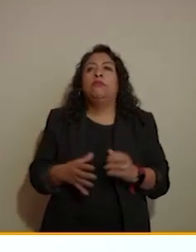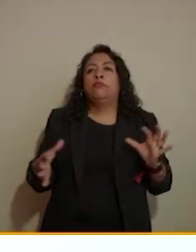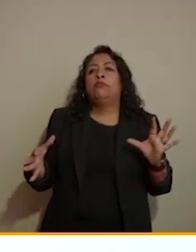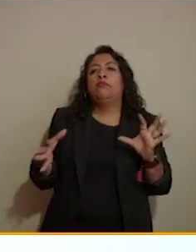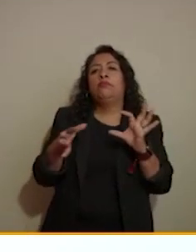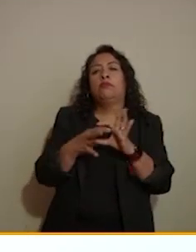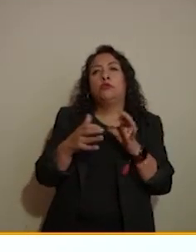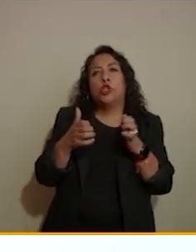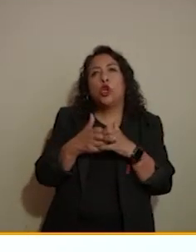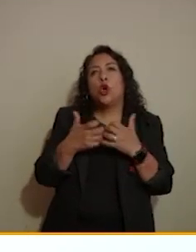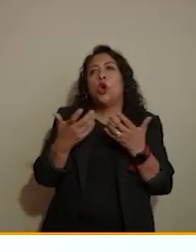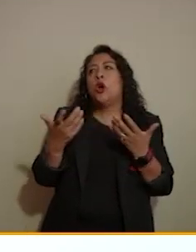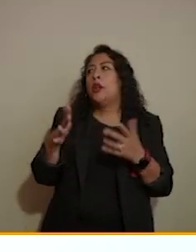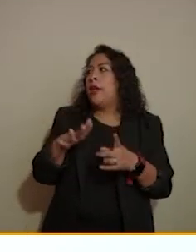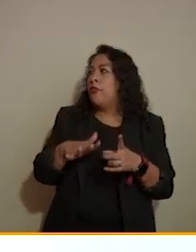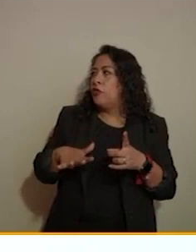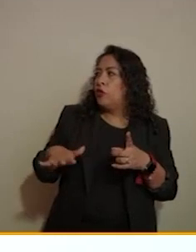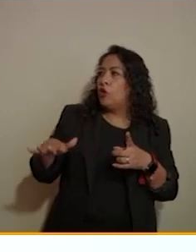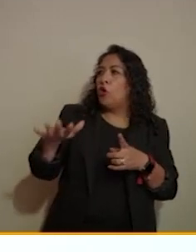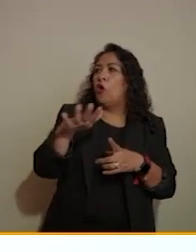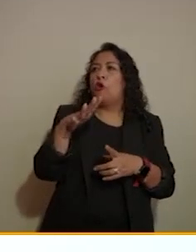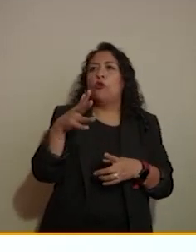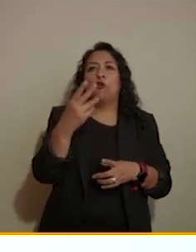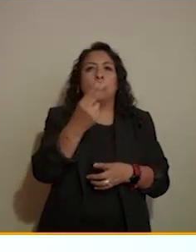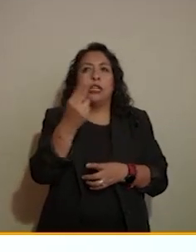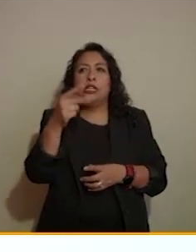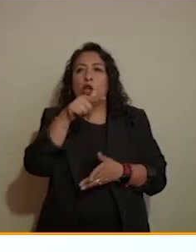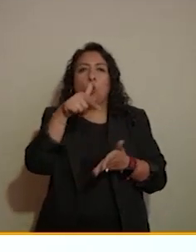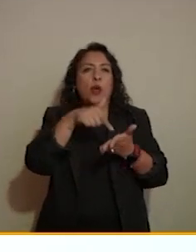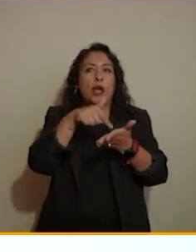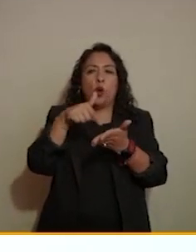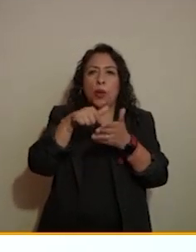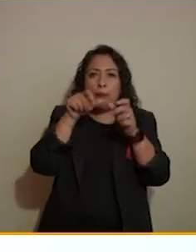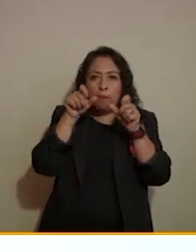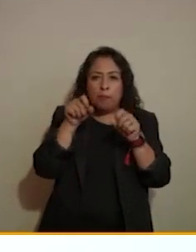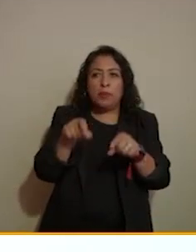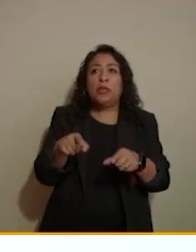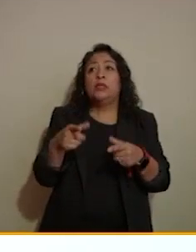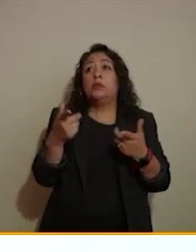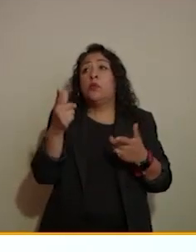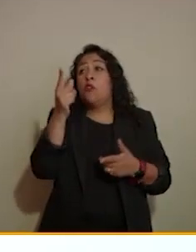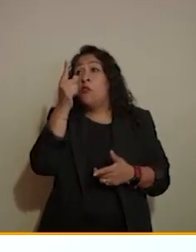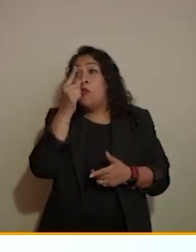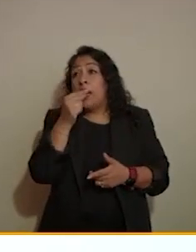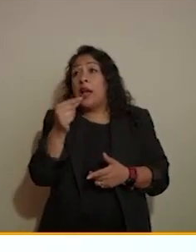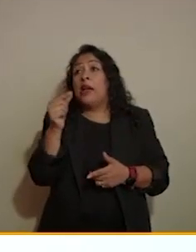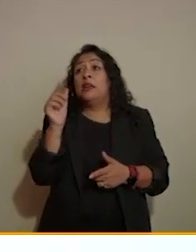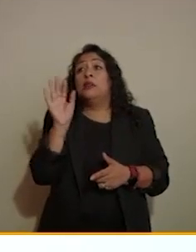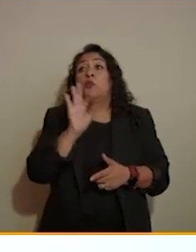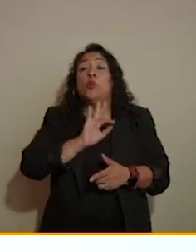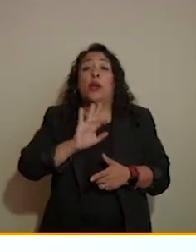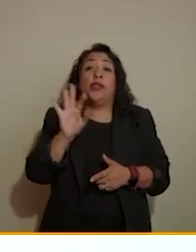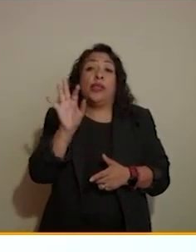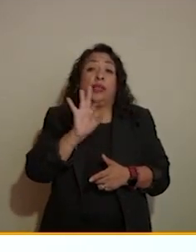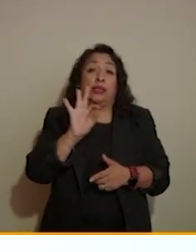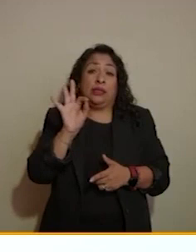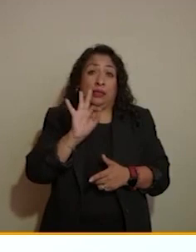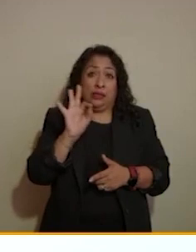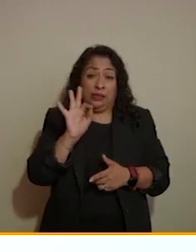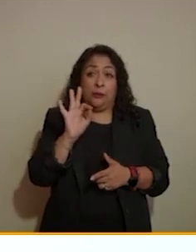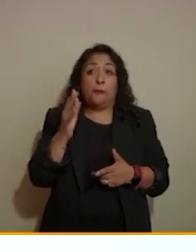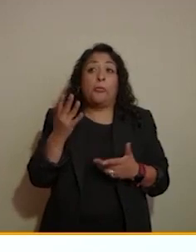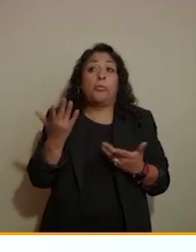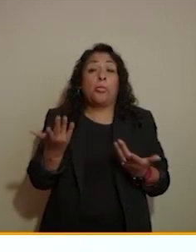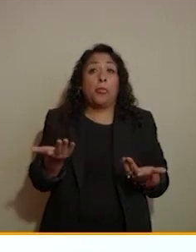cercano a su entorno, a las necesidades locales, a las fallas eventualmente que se pueden presentar, y